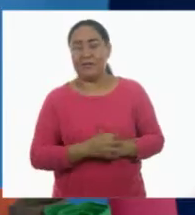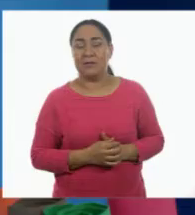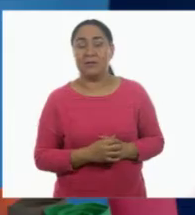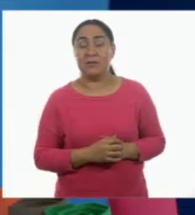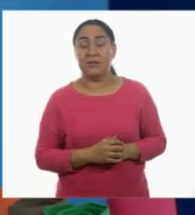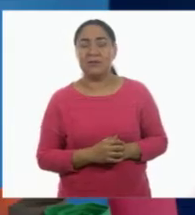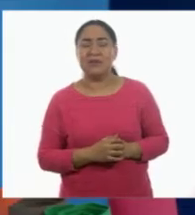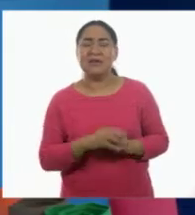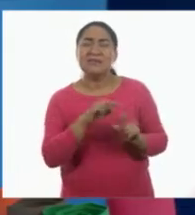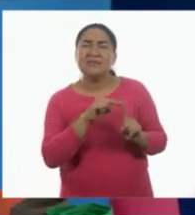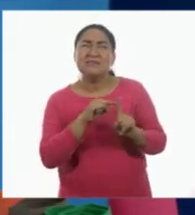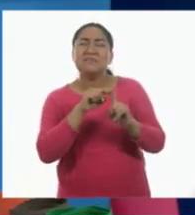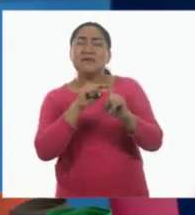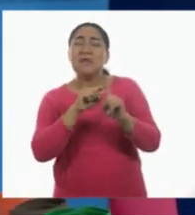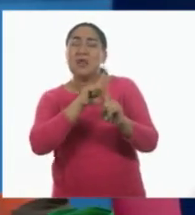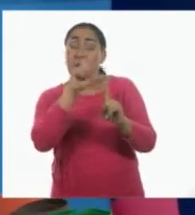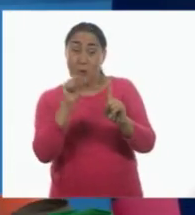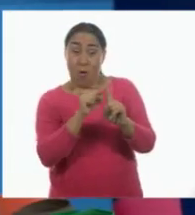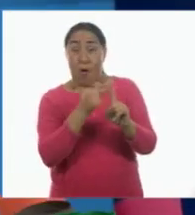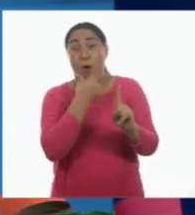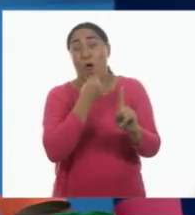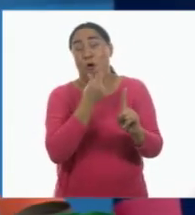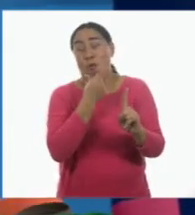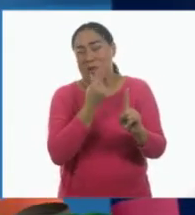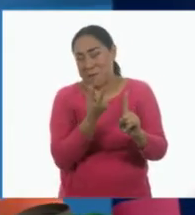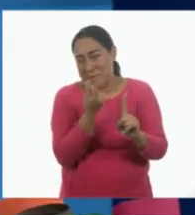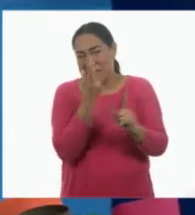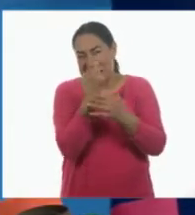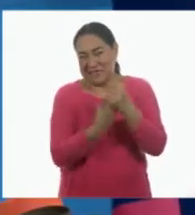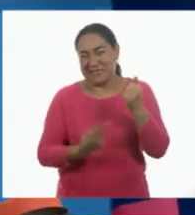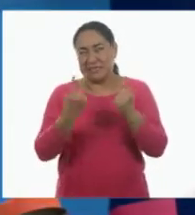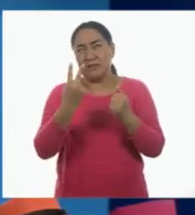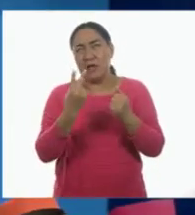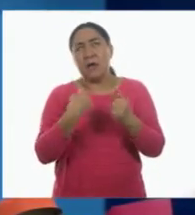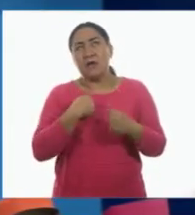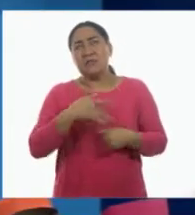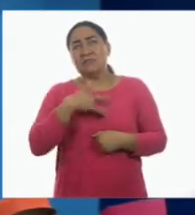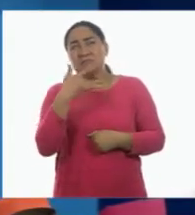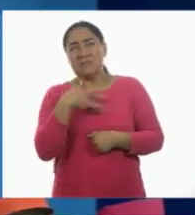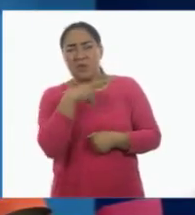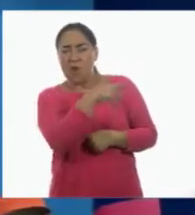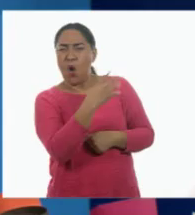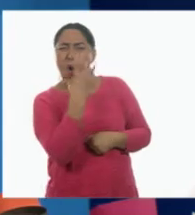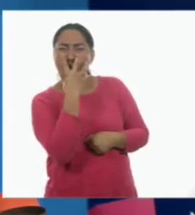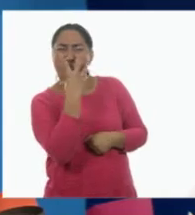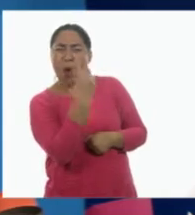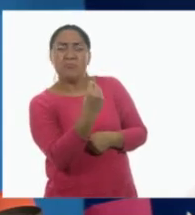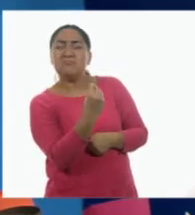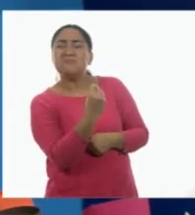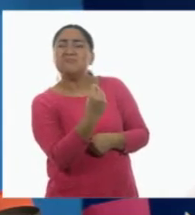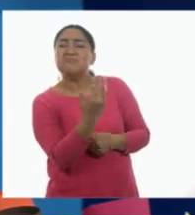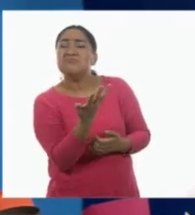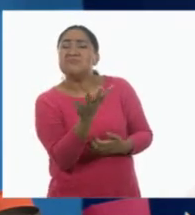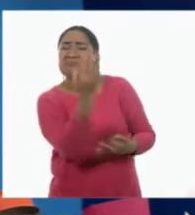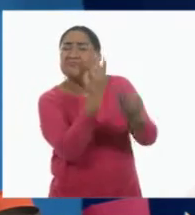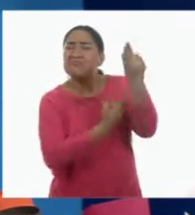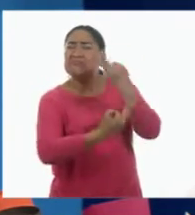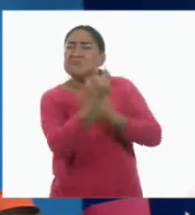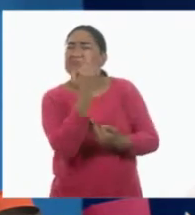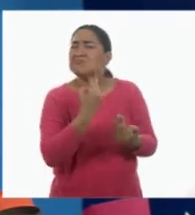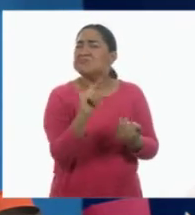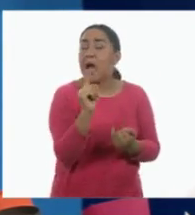Y él quería ser un hombre perro porque él sentía que a los lobos no se les trataba tan bien como